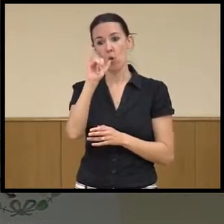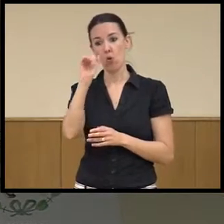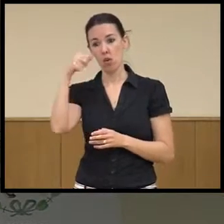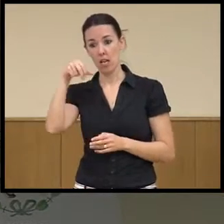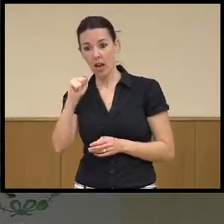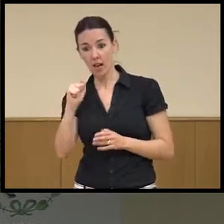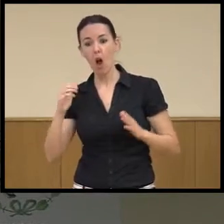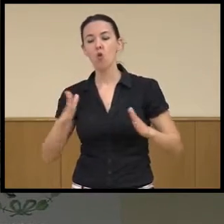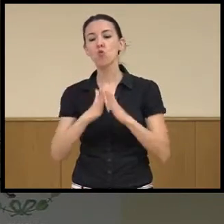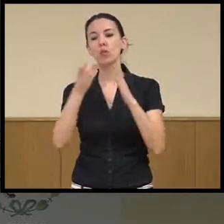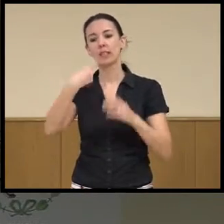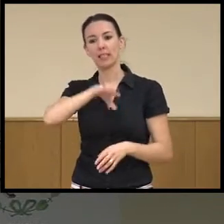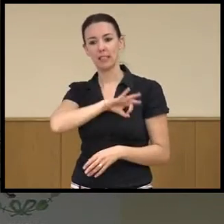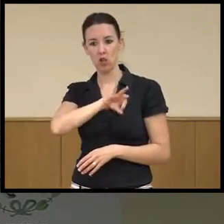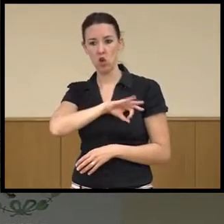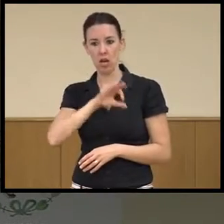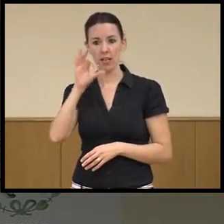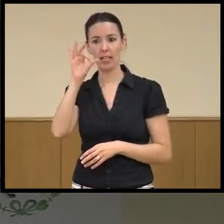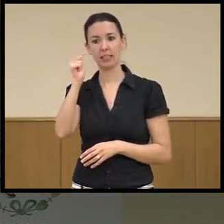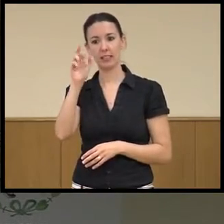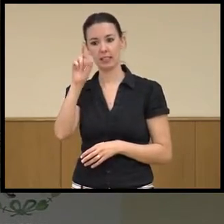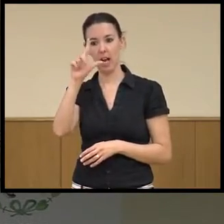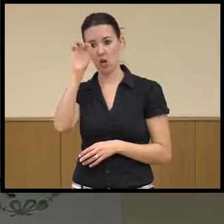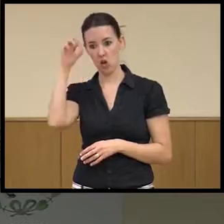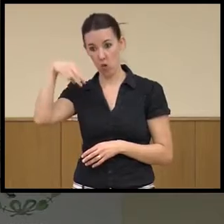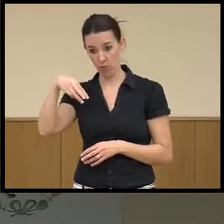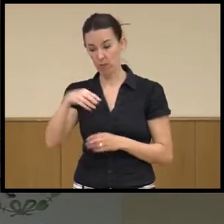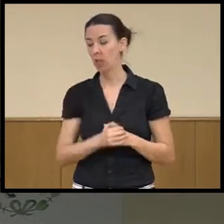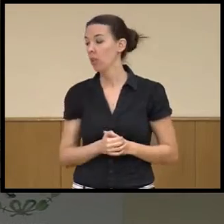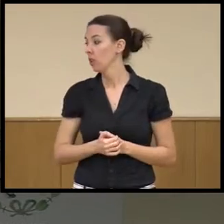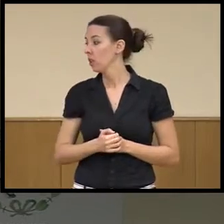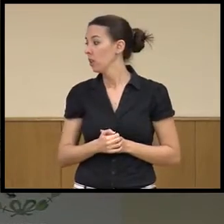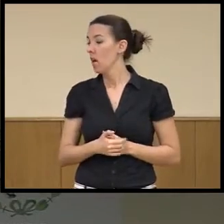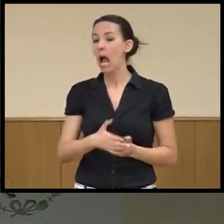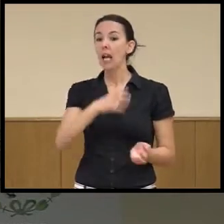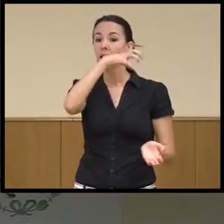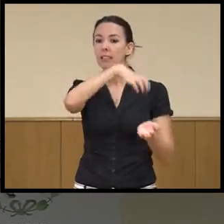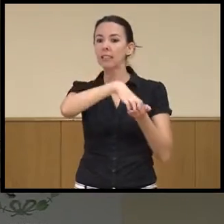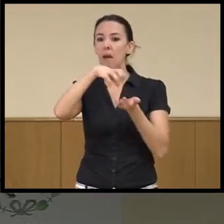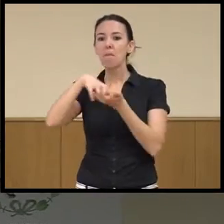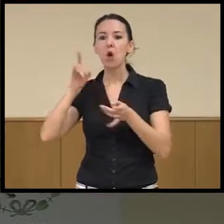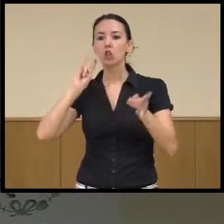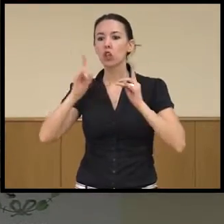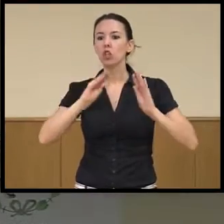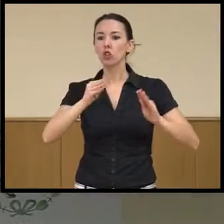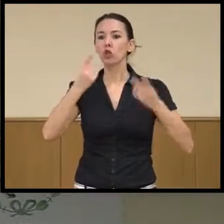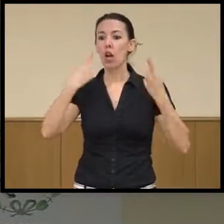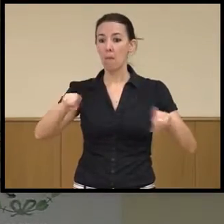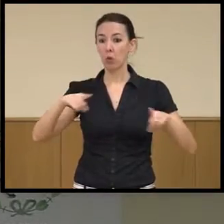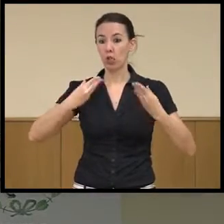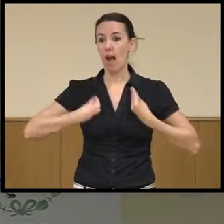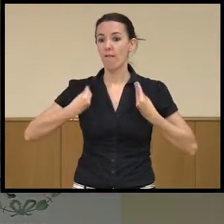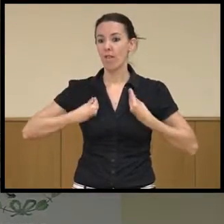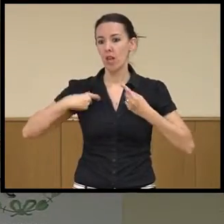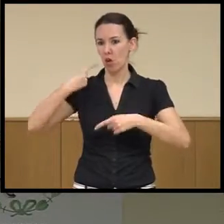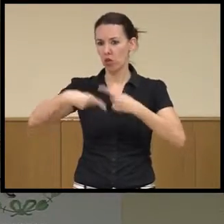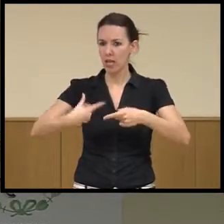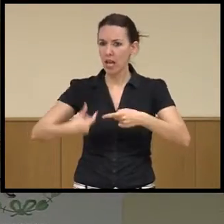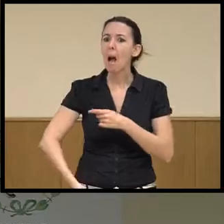Nuestra Señora de Sablón. La integración de los templos y sus sonidos, su música, en la vida cotidiana iba mucho más